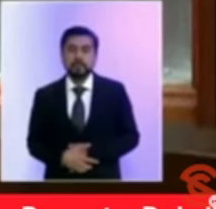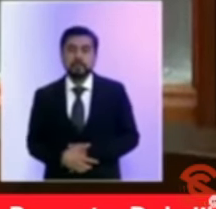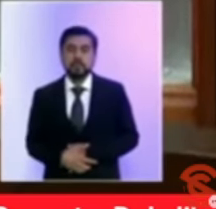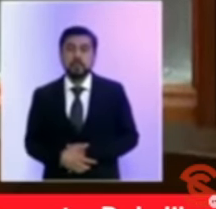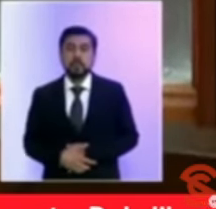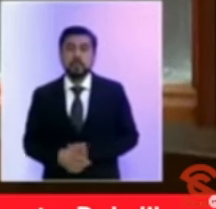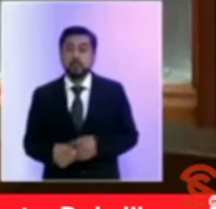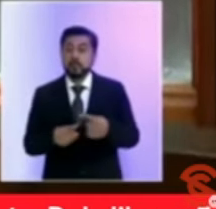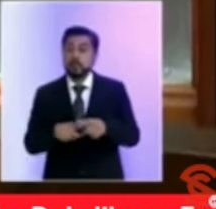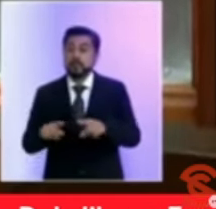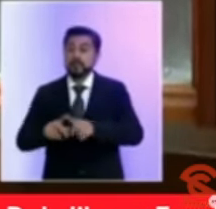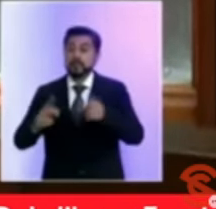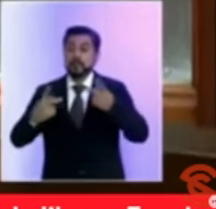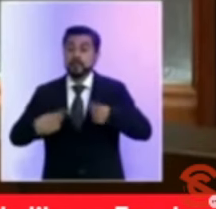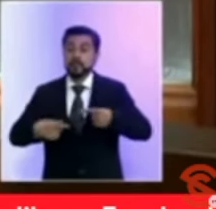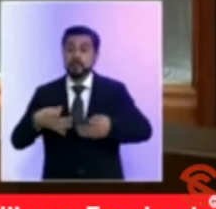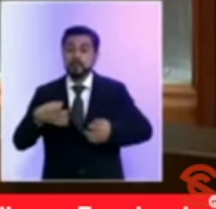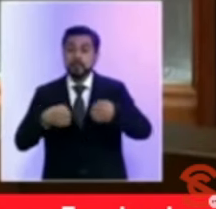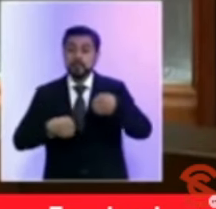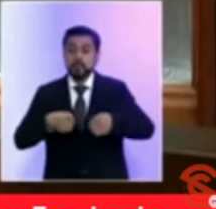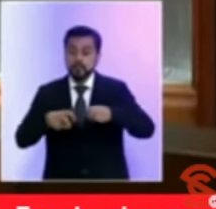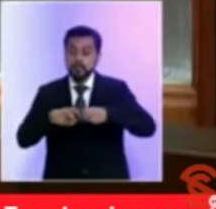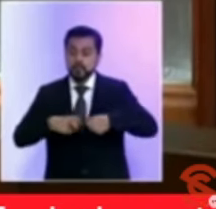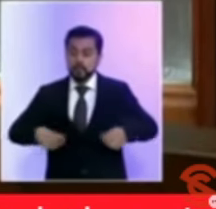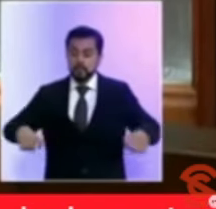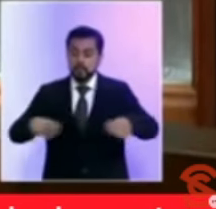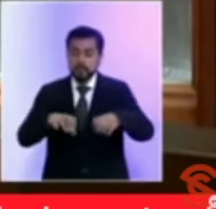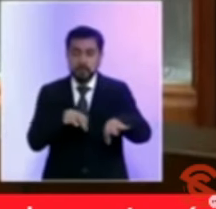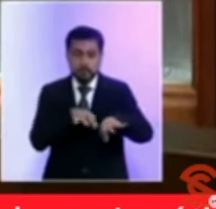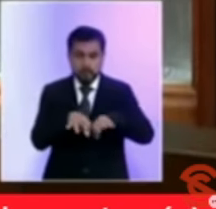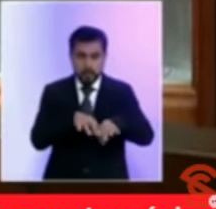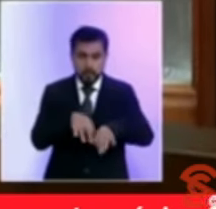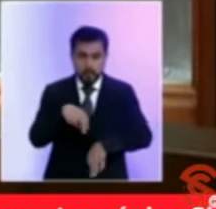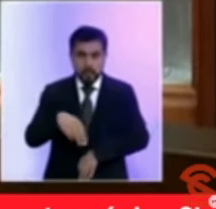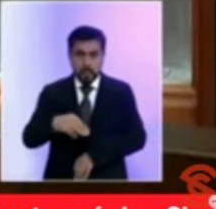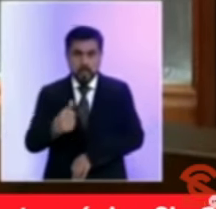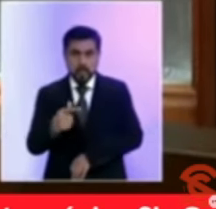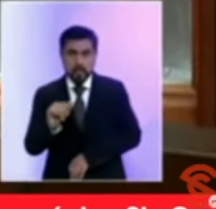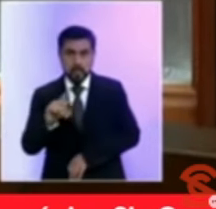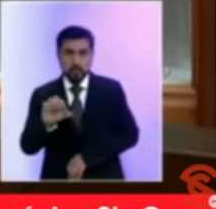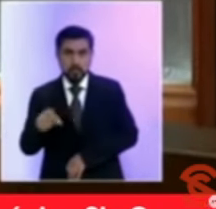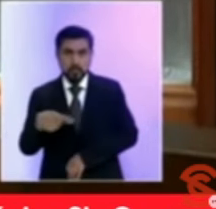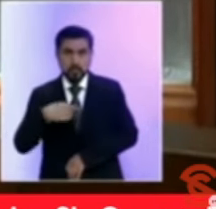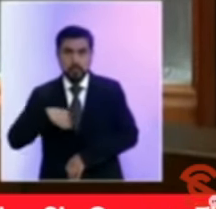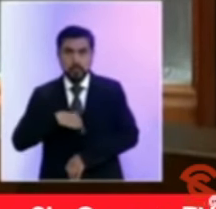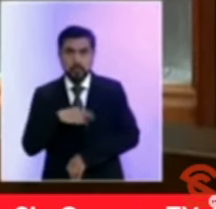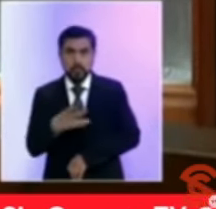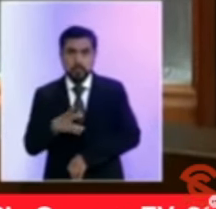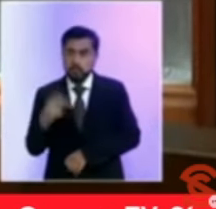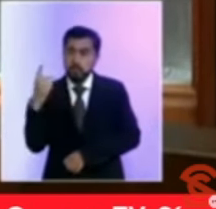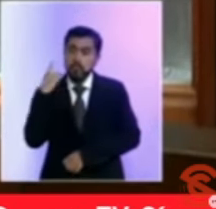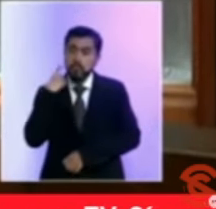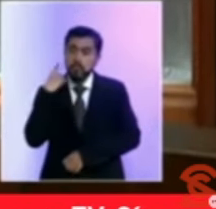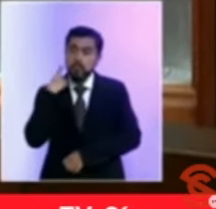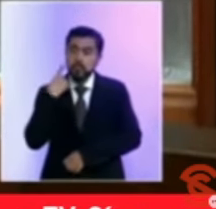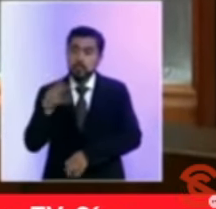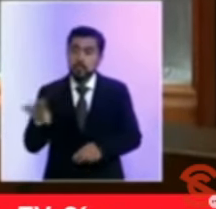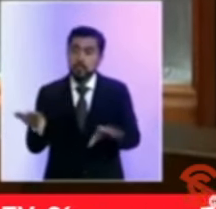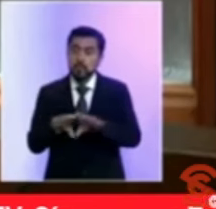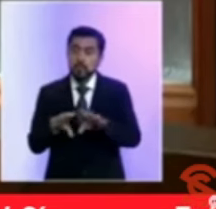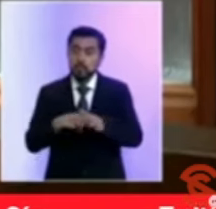que integramos la sala superior de este órgano jurisdiccional mantuvimos una política de absoluta